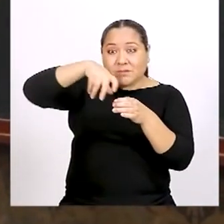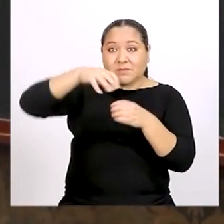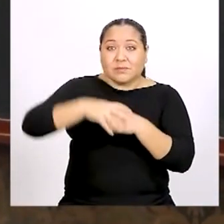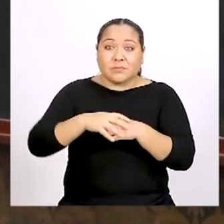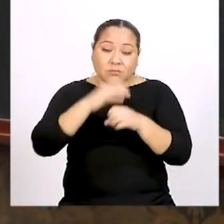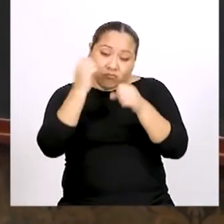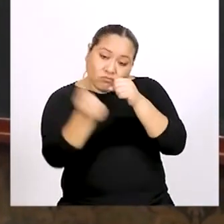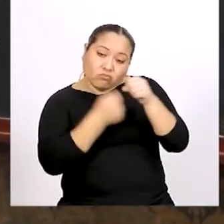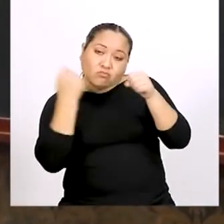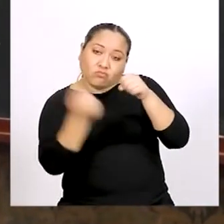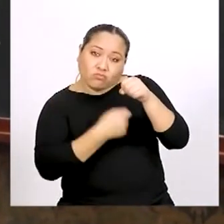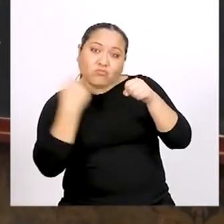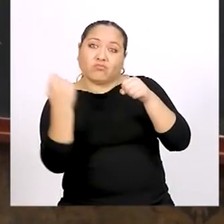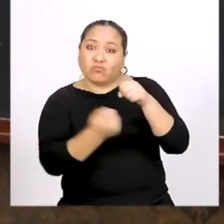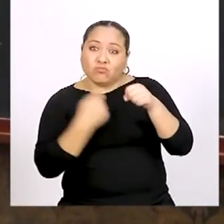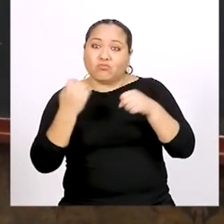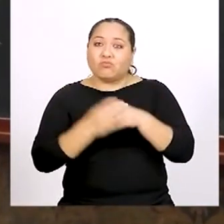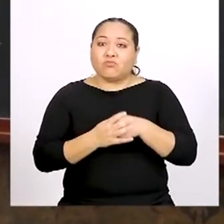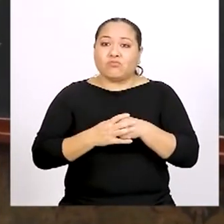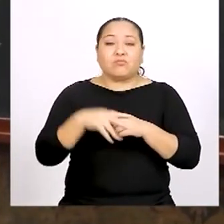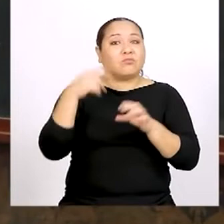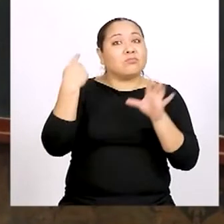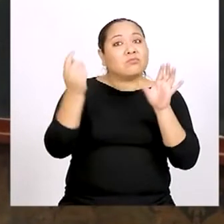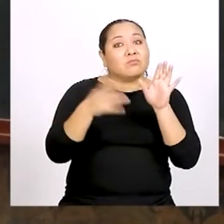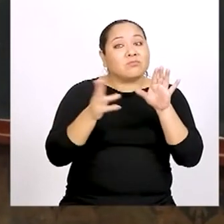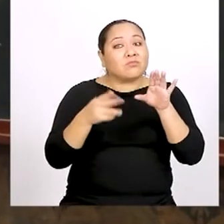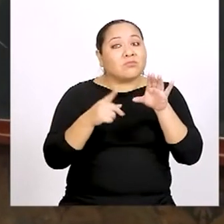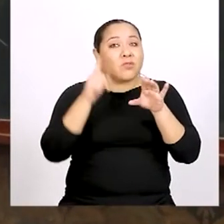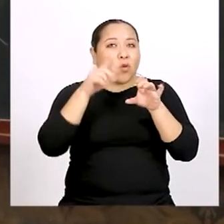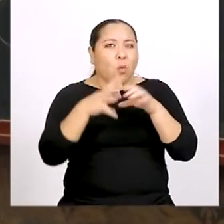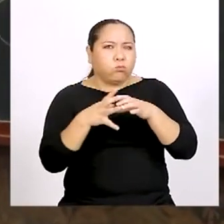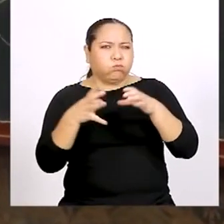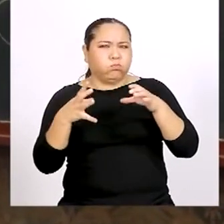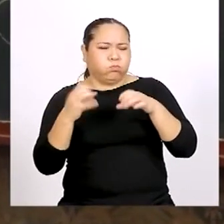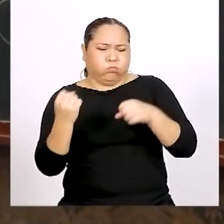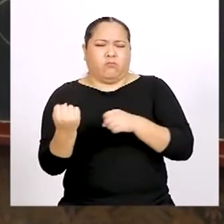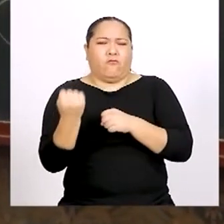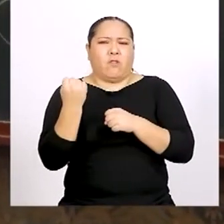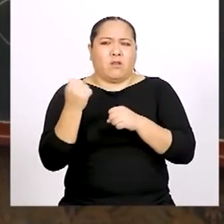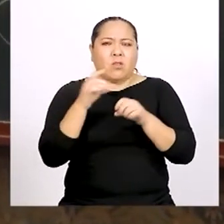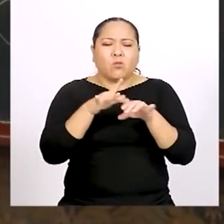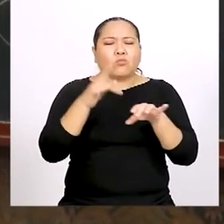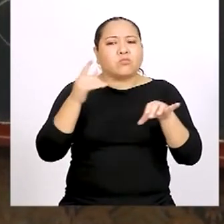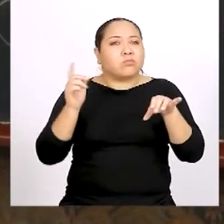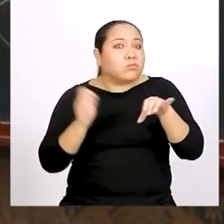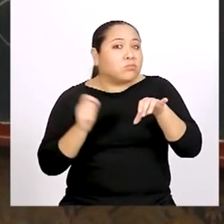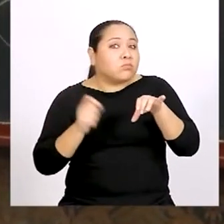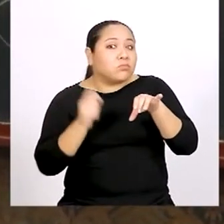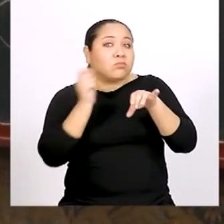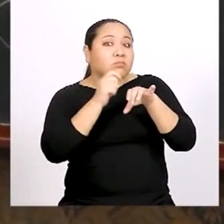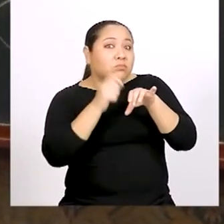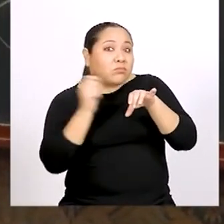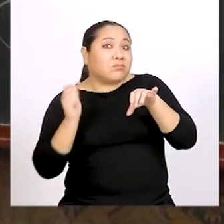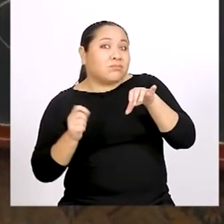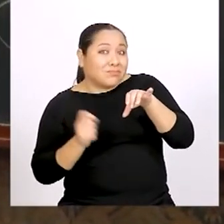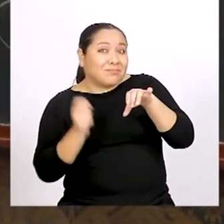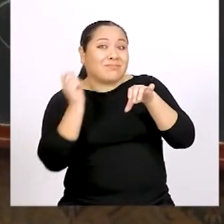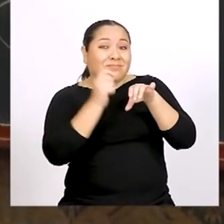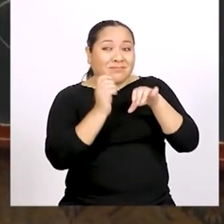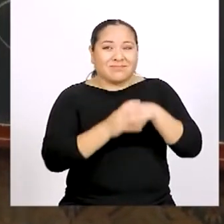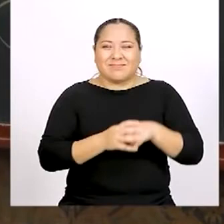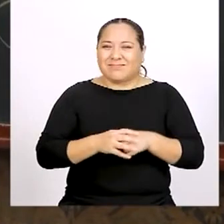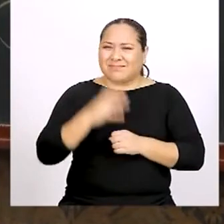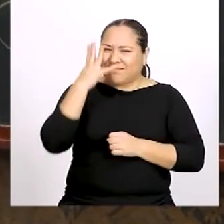venía la tapita. Los hemos forrado con cinta y también tienen uno más grande y uno más pequeño. Escuchen.